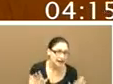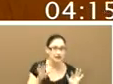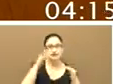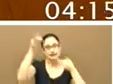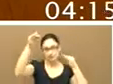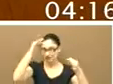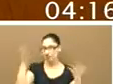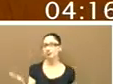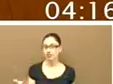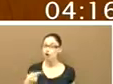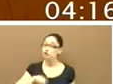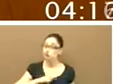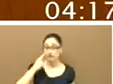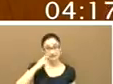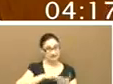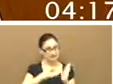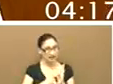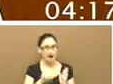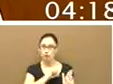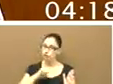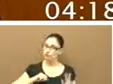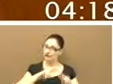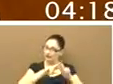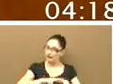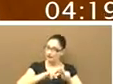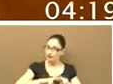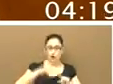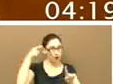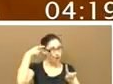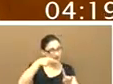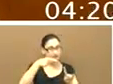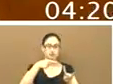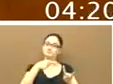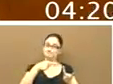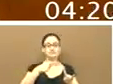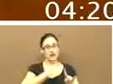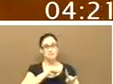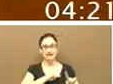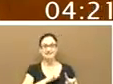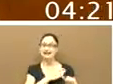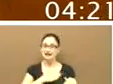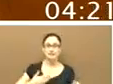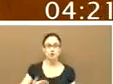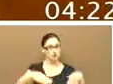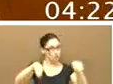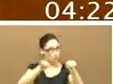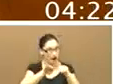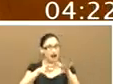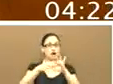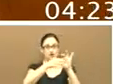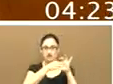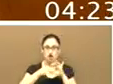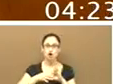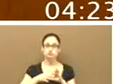revisar el sistema autonómico para garantizar que no haya una España de dos velocidades y favorecer la armonía, la cohesión, etcétera, etcétera. No, no.